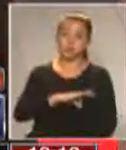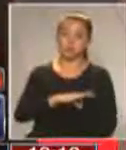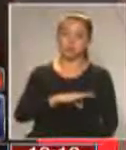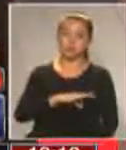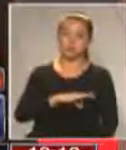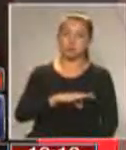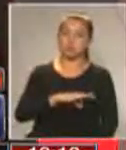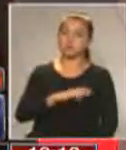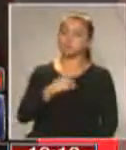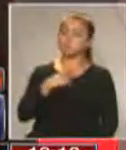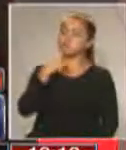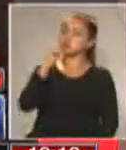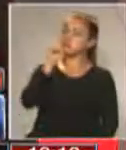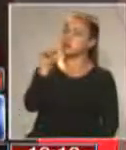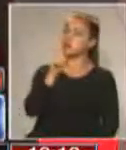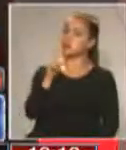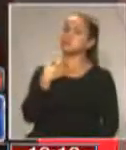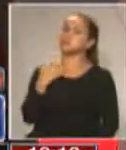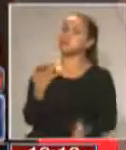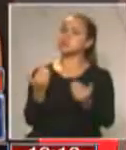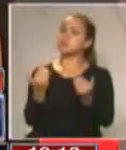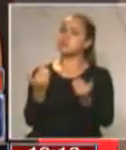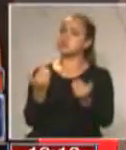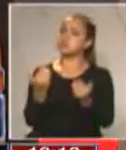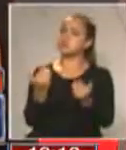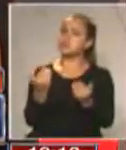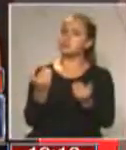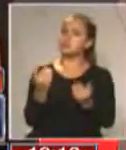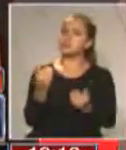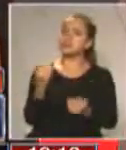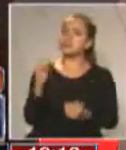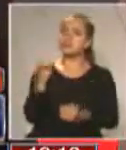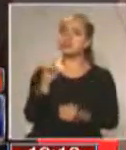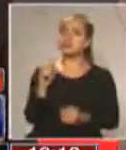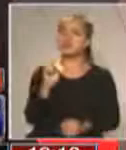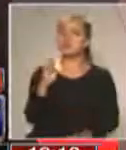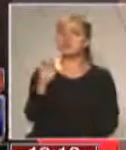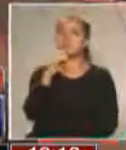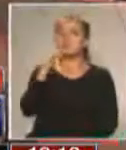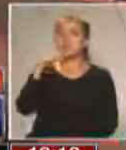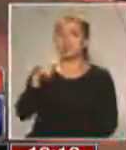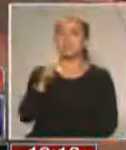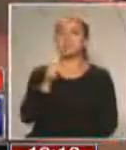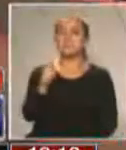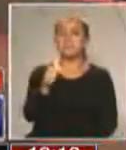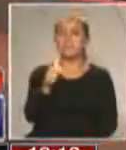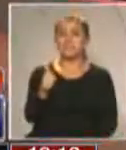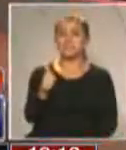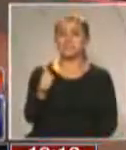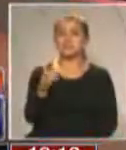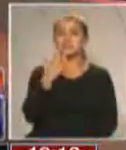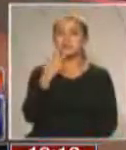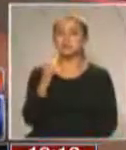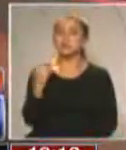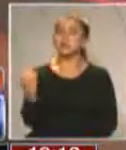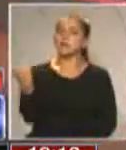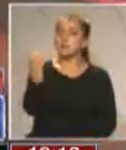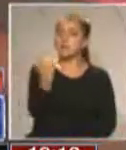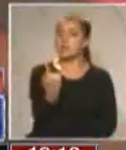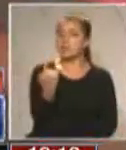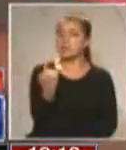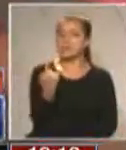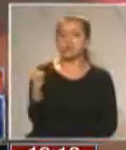reunión, uno se pregunta, ¿por qué era necesario que estuviera el señor Dávalos en esa reunión? Era gerente de la sociedad, pero ¿por qué era necesario que fuera él y no